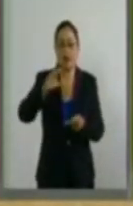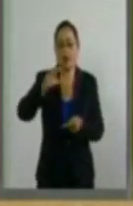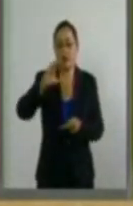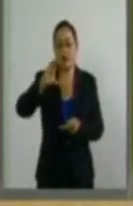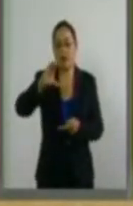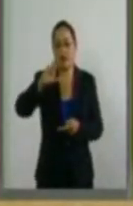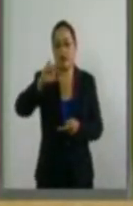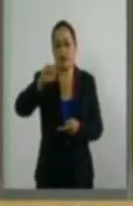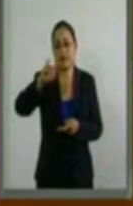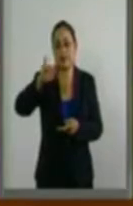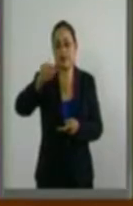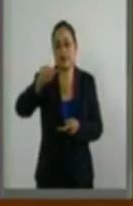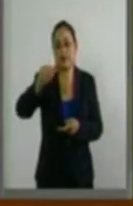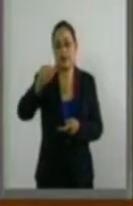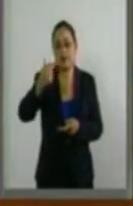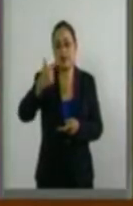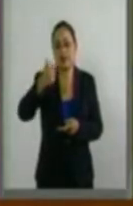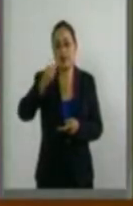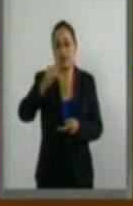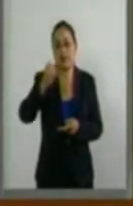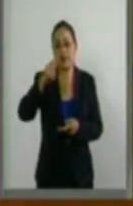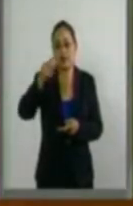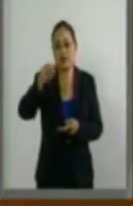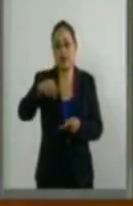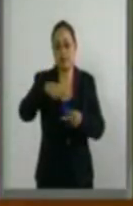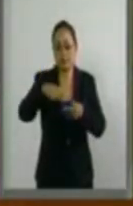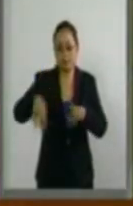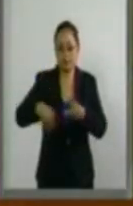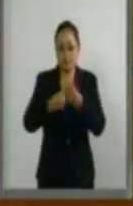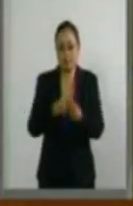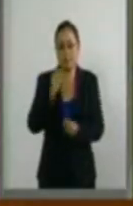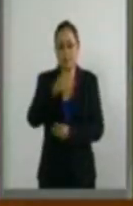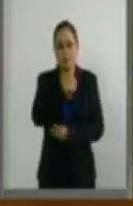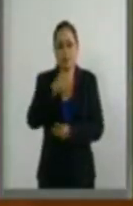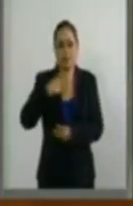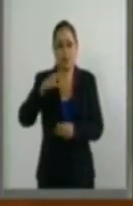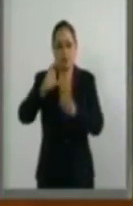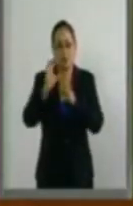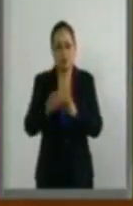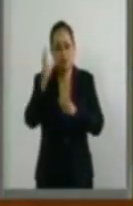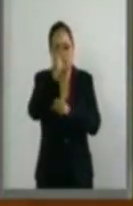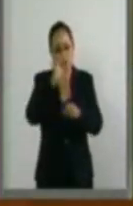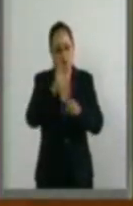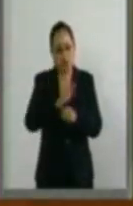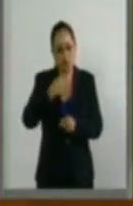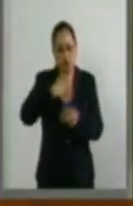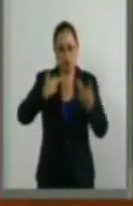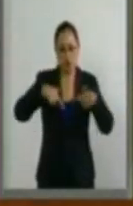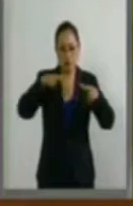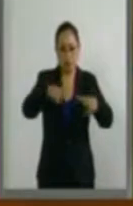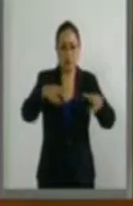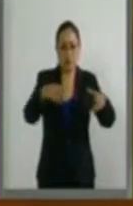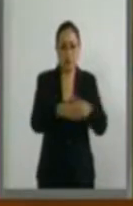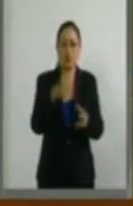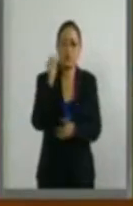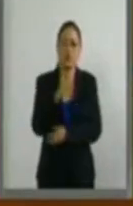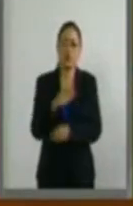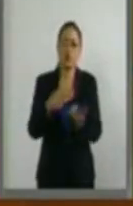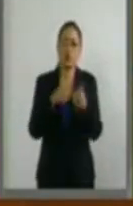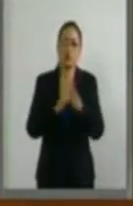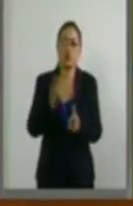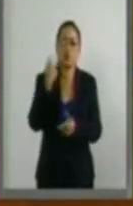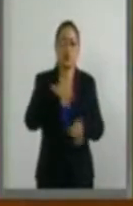Gaitán, así como los integrantes de la Comisión de Cultura que me honro en representar, y a los grupos de